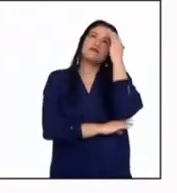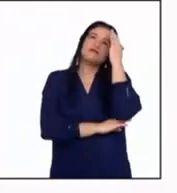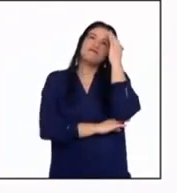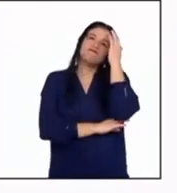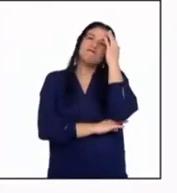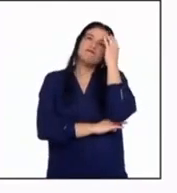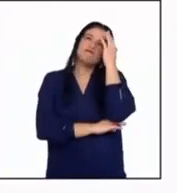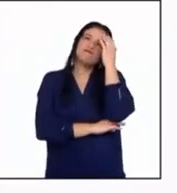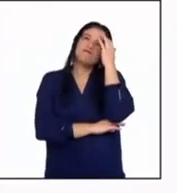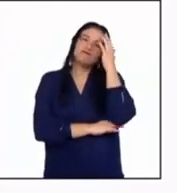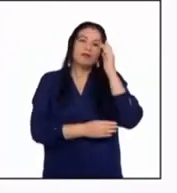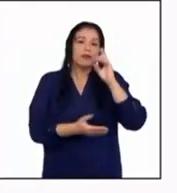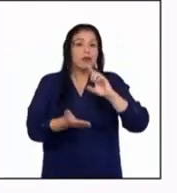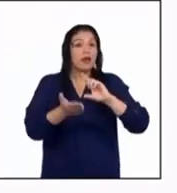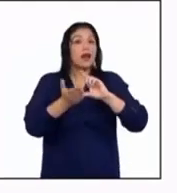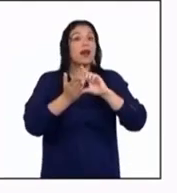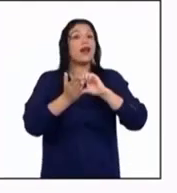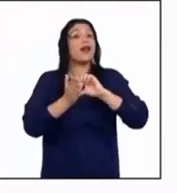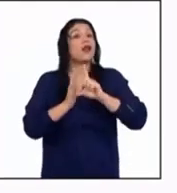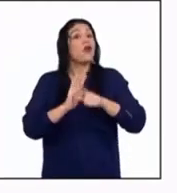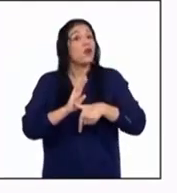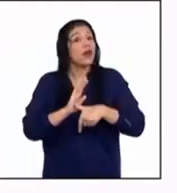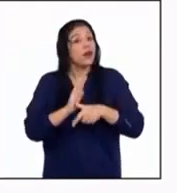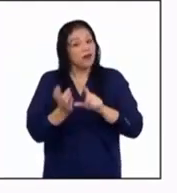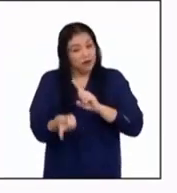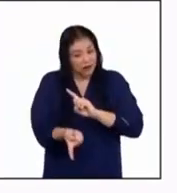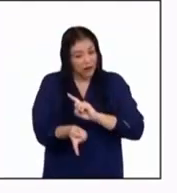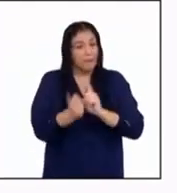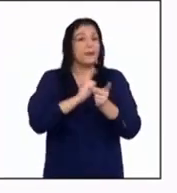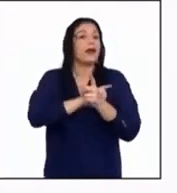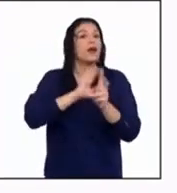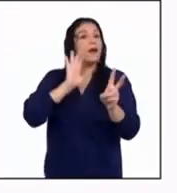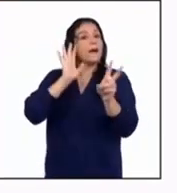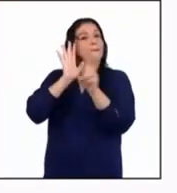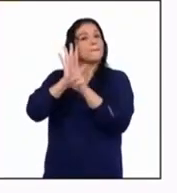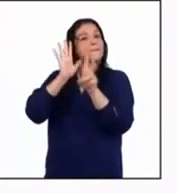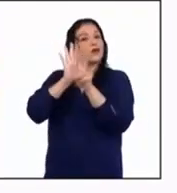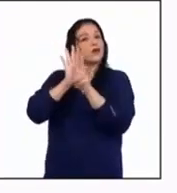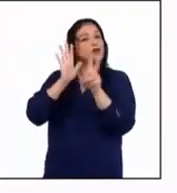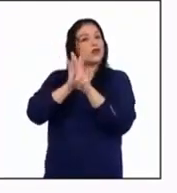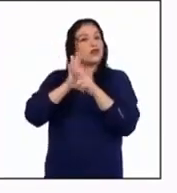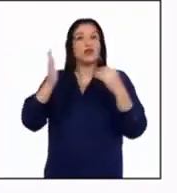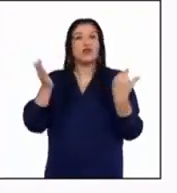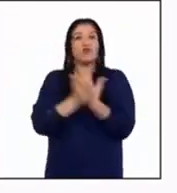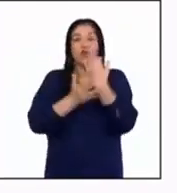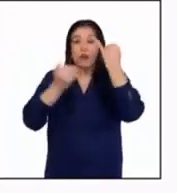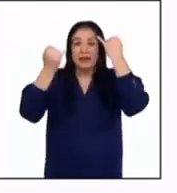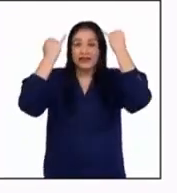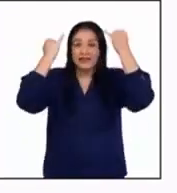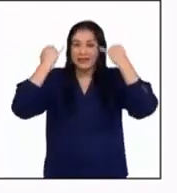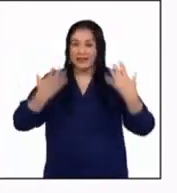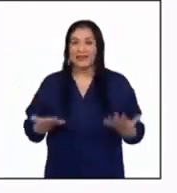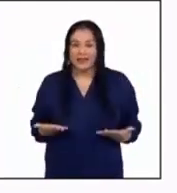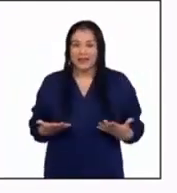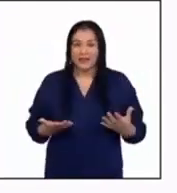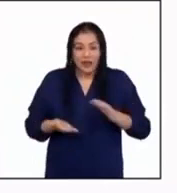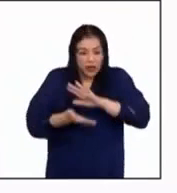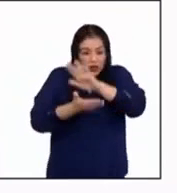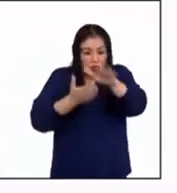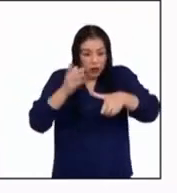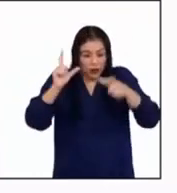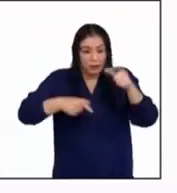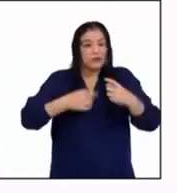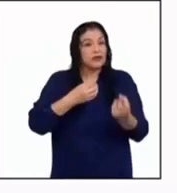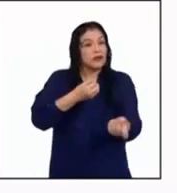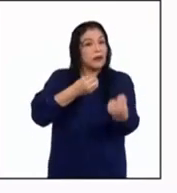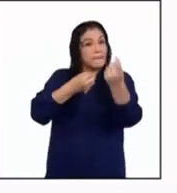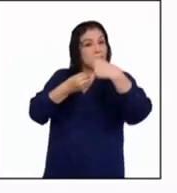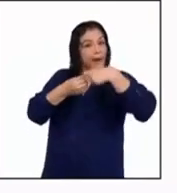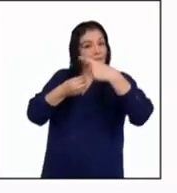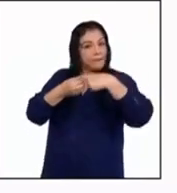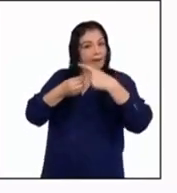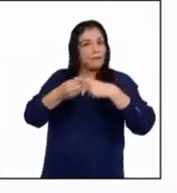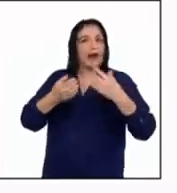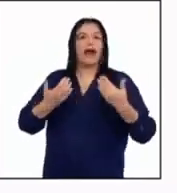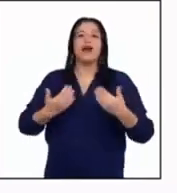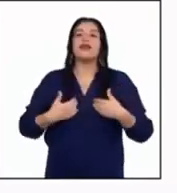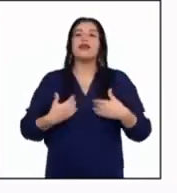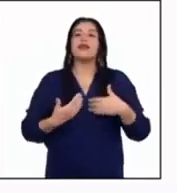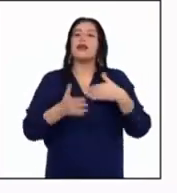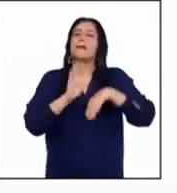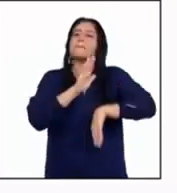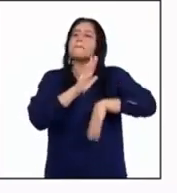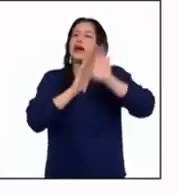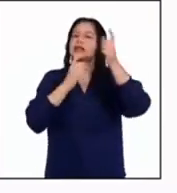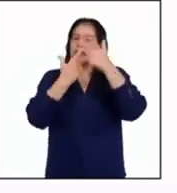entonces, luego crearon el voluntariado emprendedor, donde todos aquellos que participaban tenían mucha más libertad